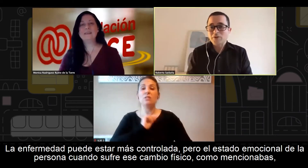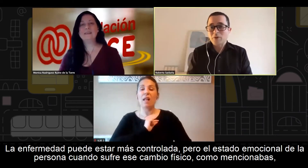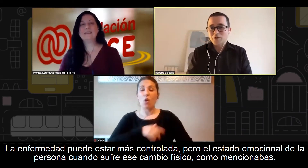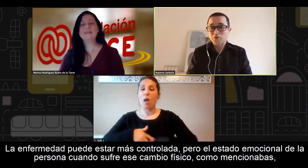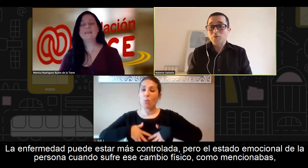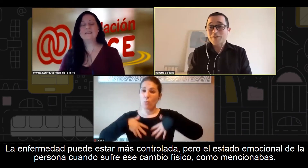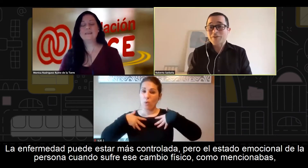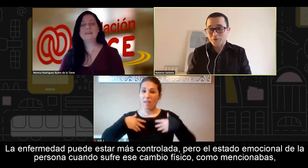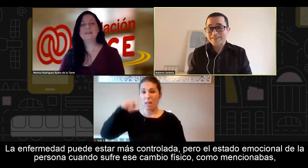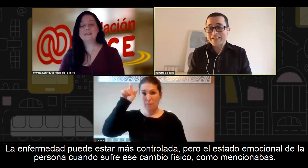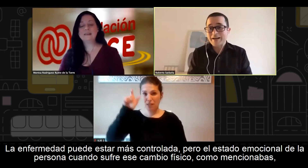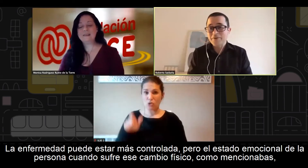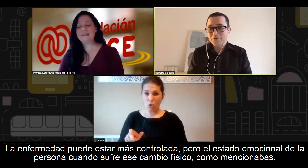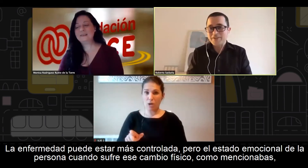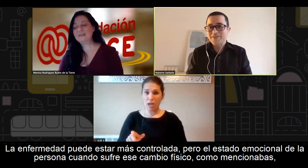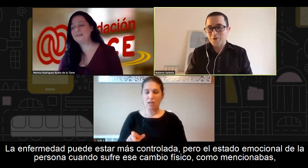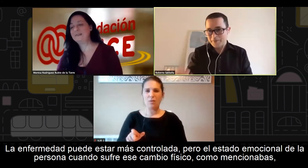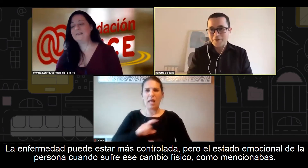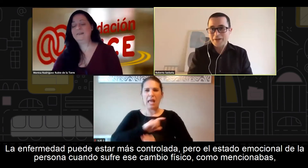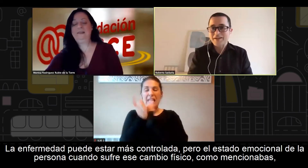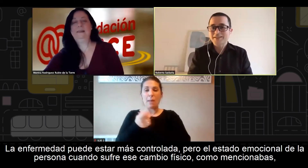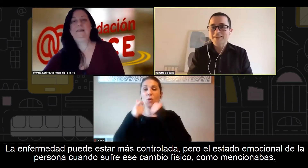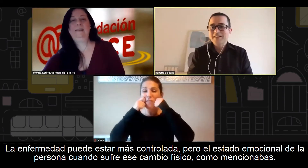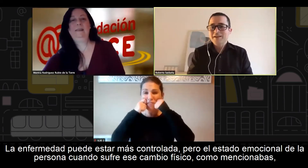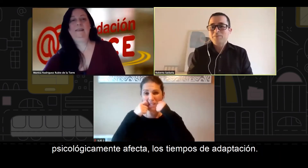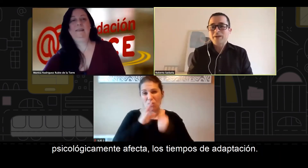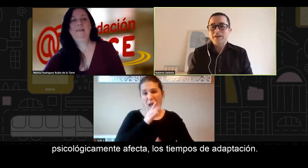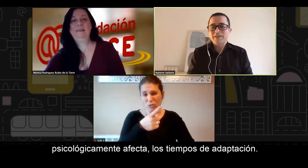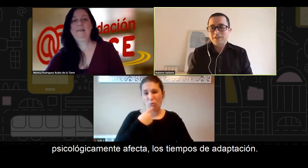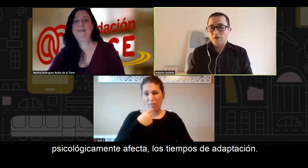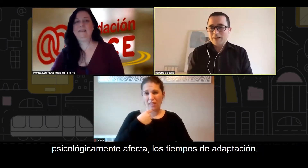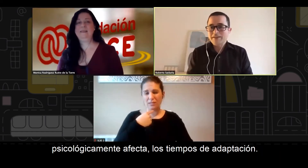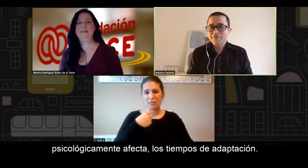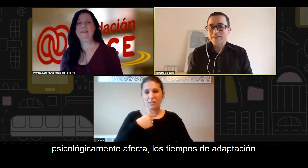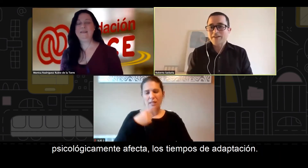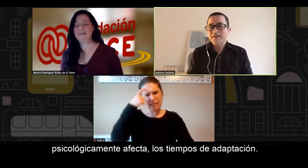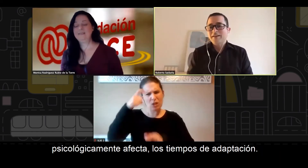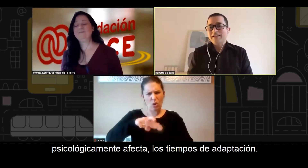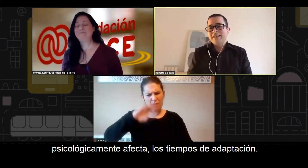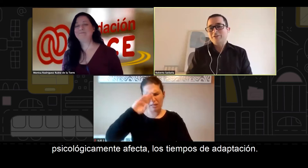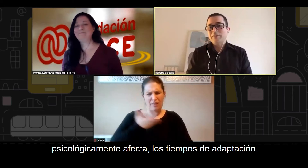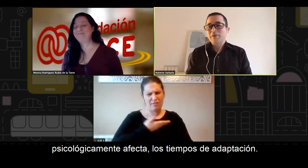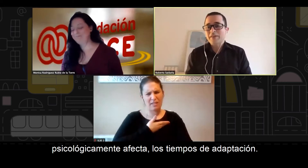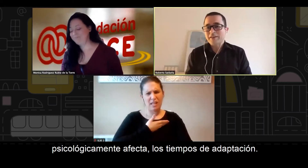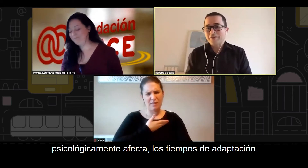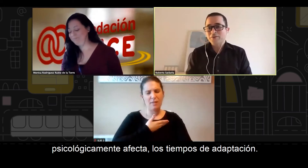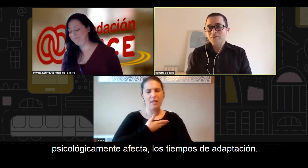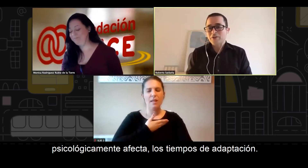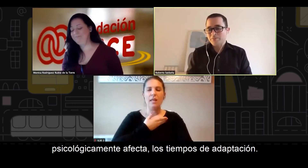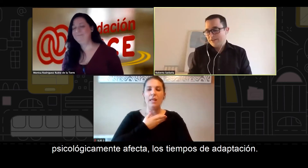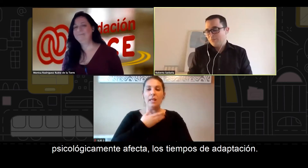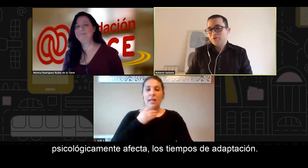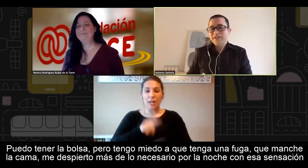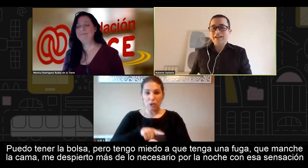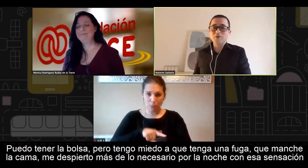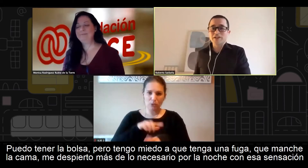persona cuando se sufre ese cambio físico, como mencionabas, pues psicológicamente afecta. Y los tiempos de adaptación, vale,